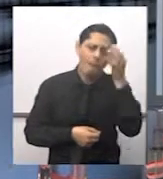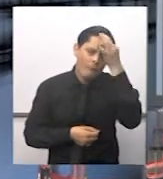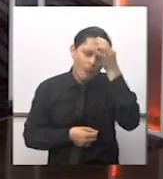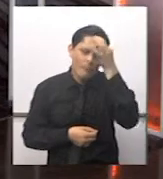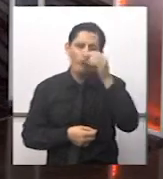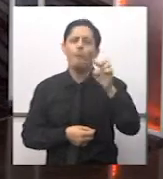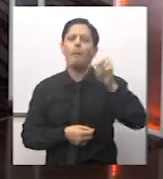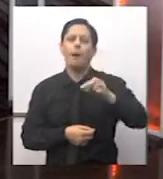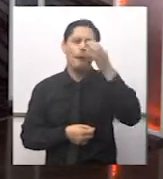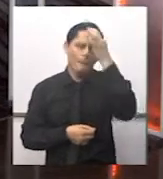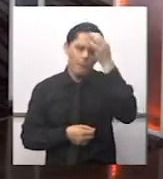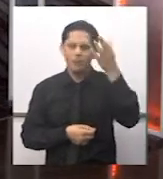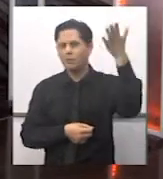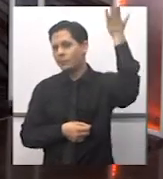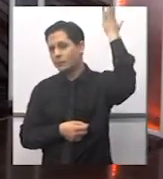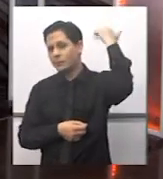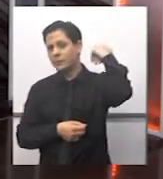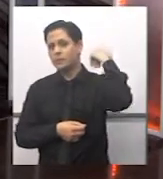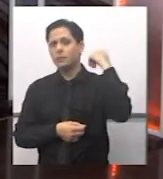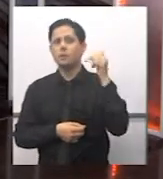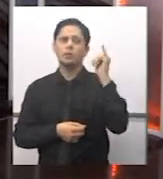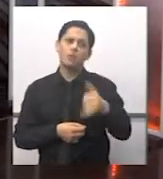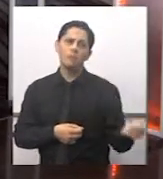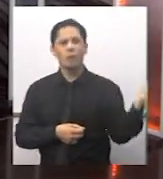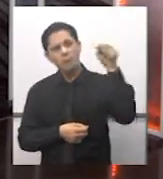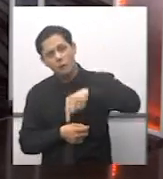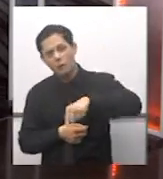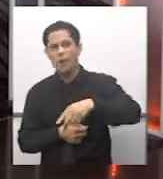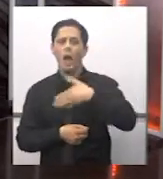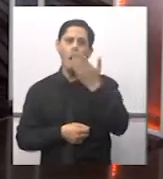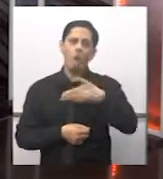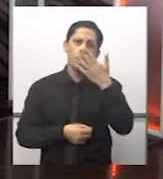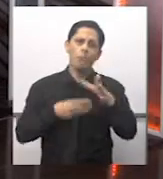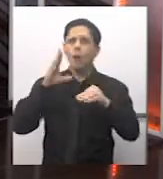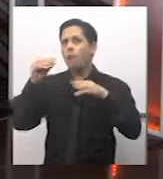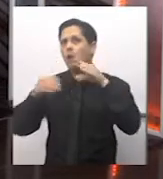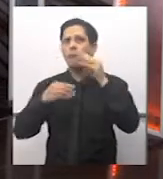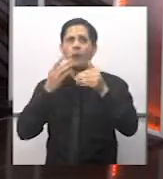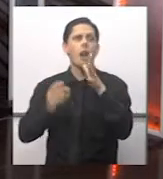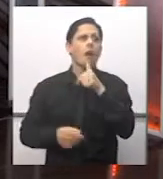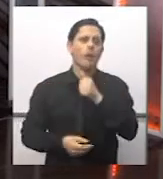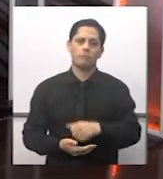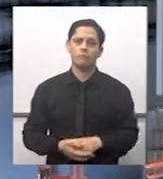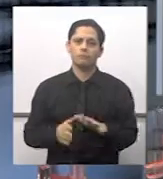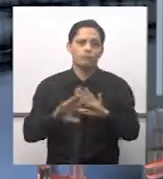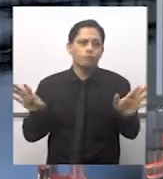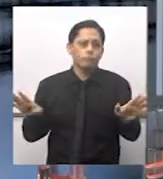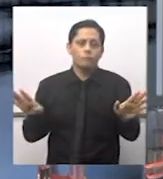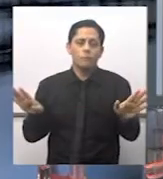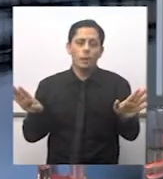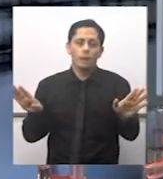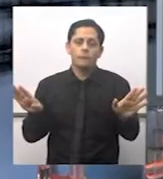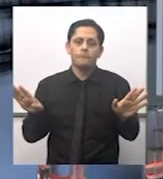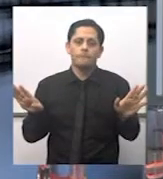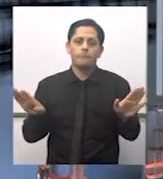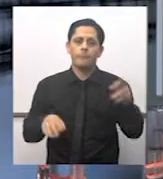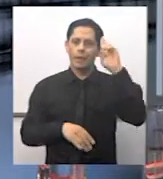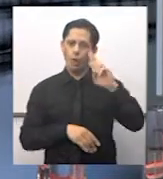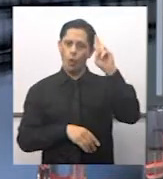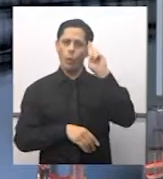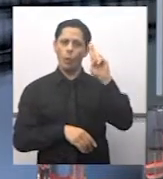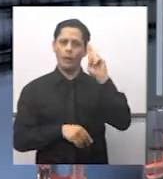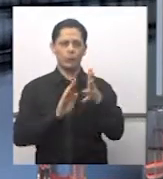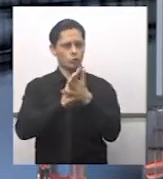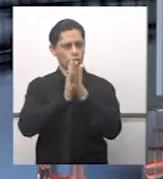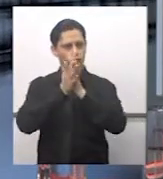sus padres enfermos y decían, siempre han venido y nos han contado historias y nunca pasa nada. Entonces recuerdo